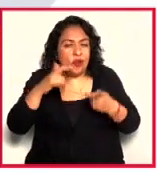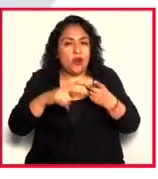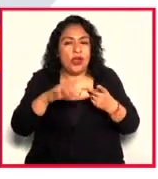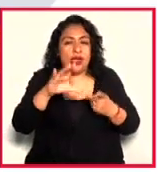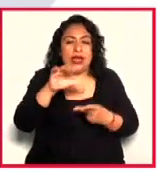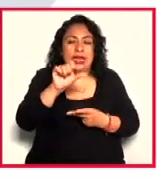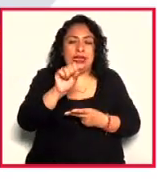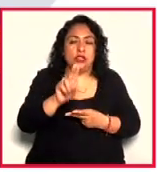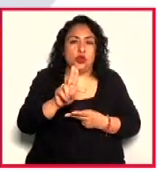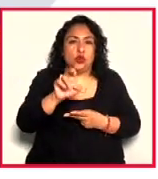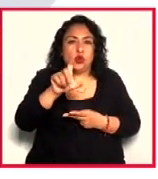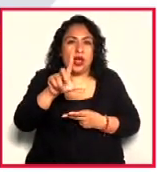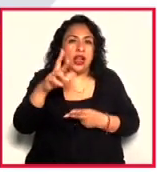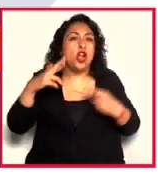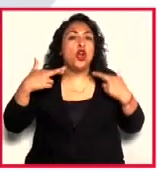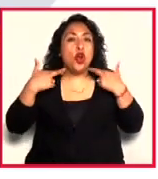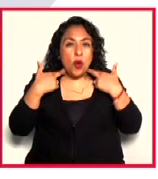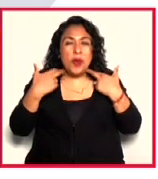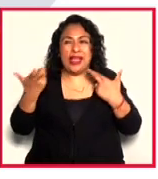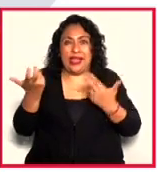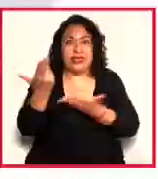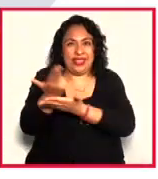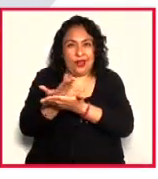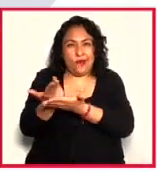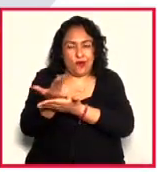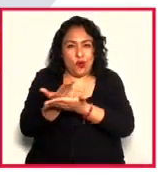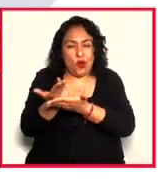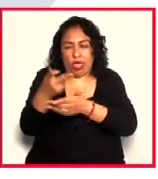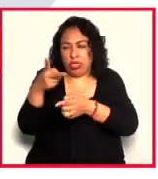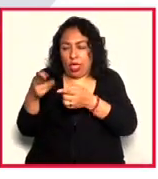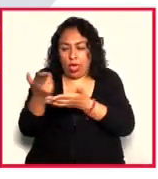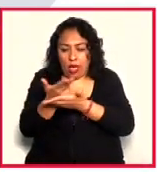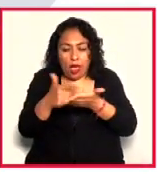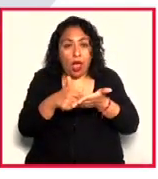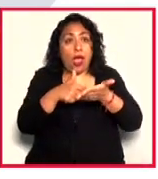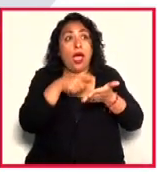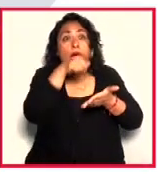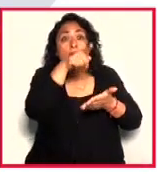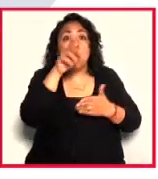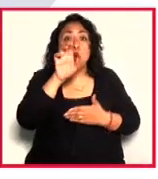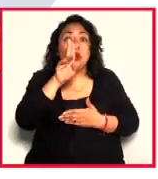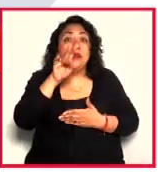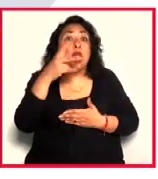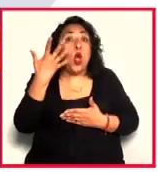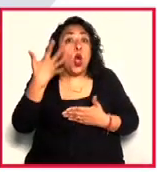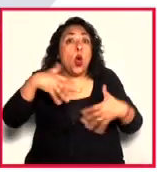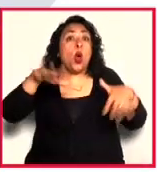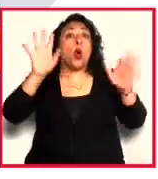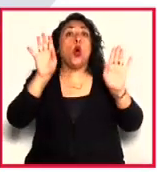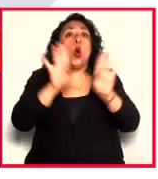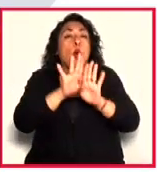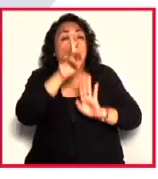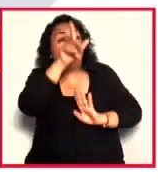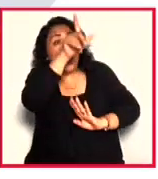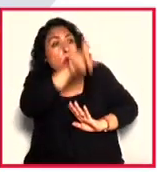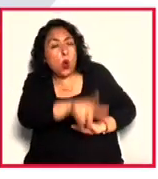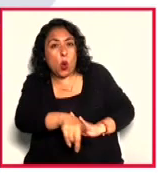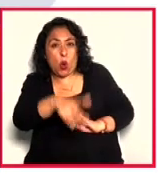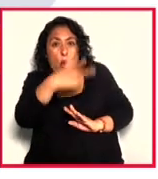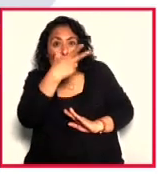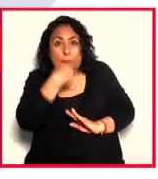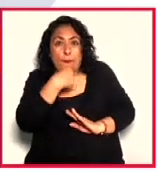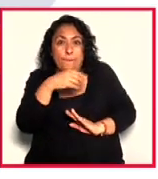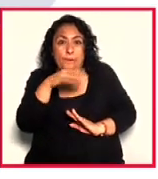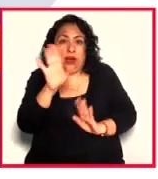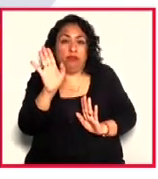pues a partir de estos bocetos tenemos en Universum cómo se vería este caballero que